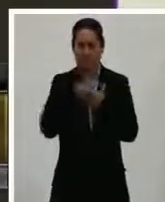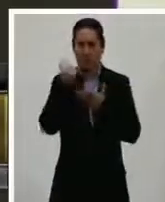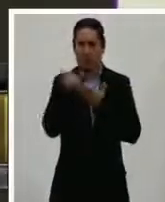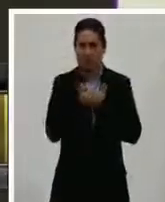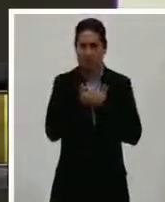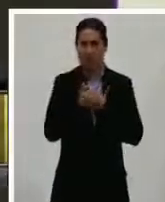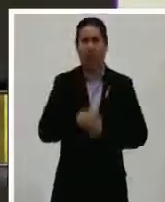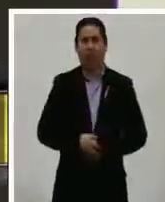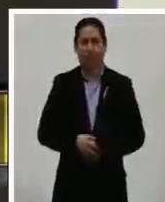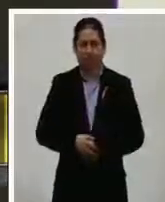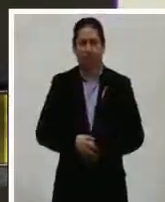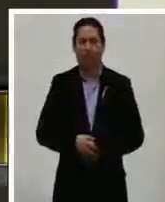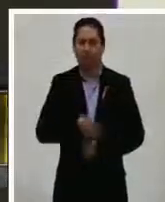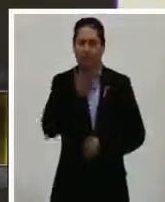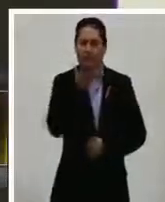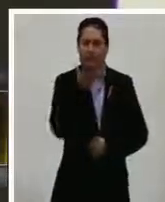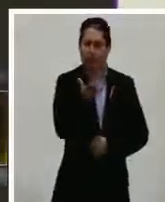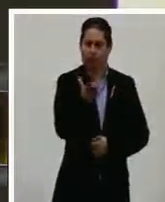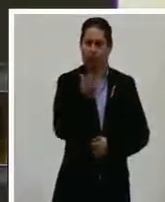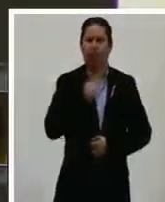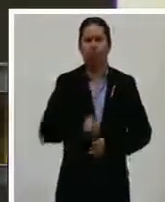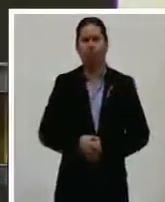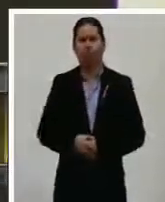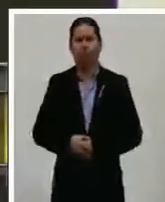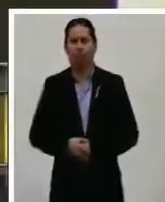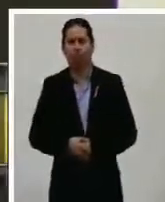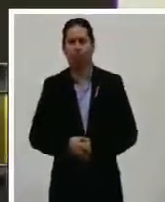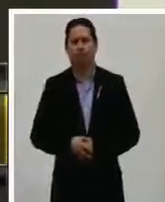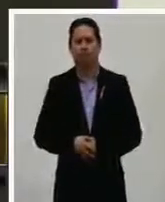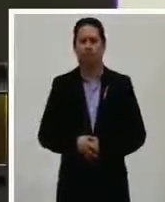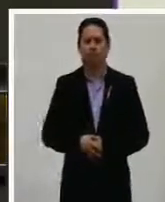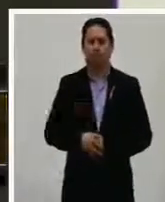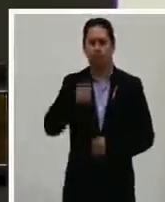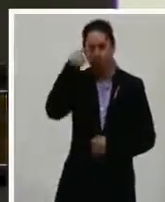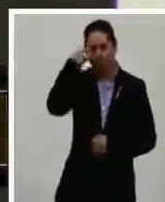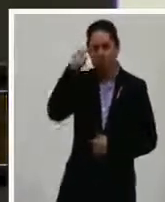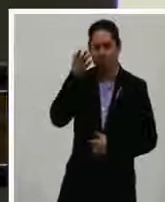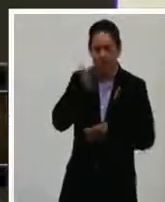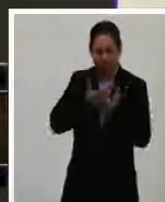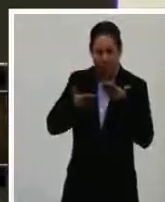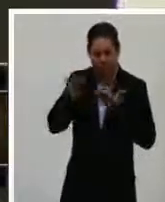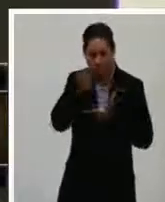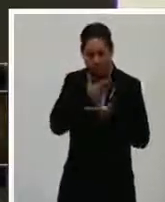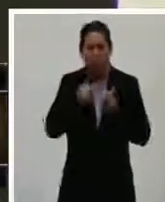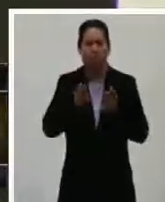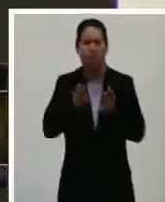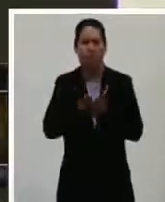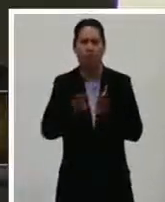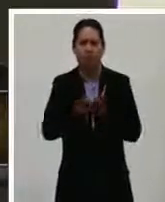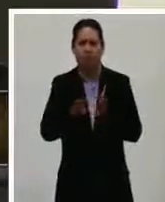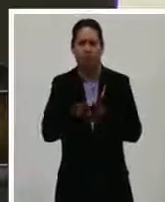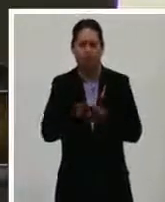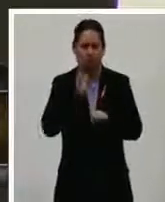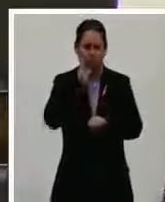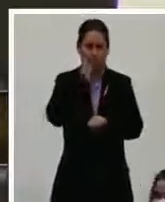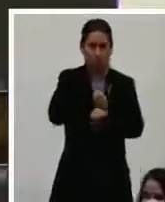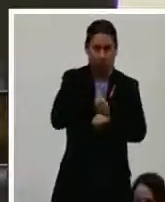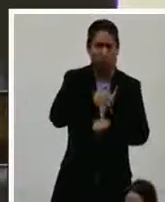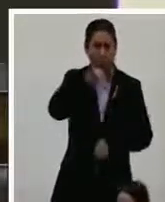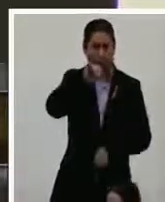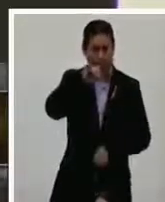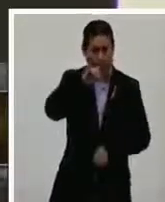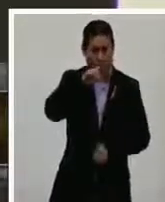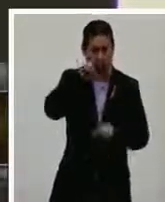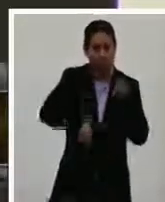esta petición de abolir el fuero en el país porque esa es una